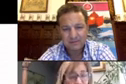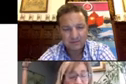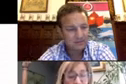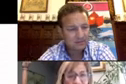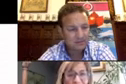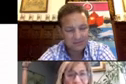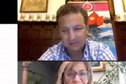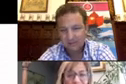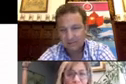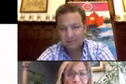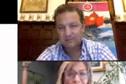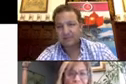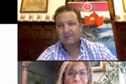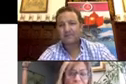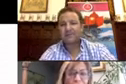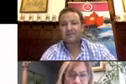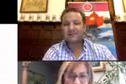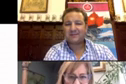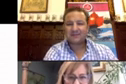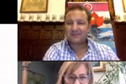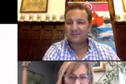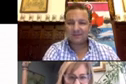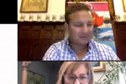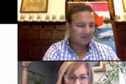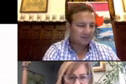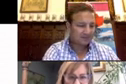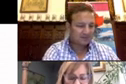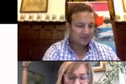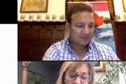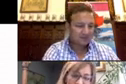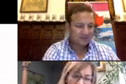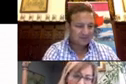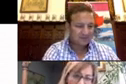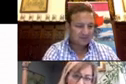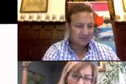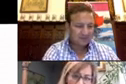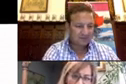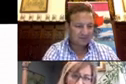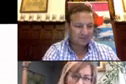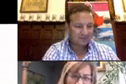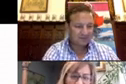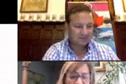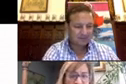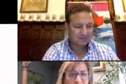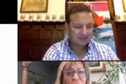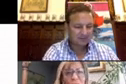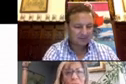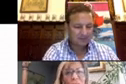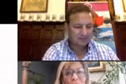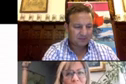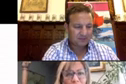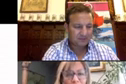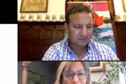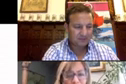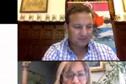va a seguir siendo una sede de importantes acontecimientos que ustedes pueden disfrutar y también, por supuesto, sus clientes. Y bueno, sin más, me gustaría sobre